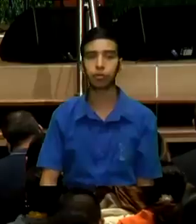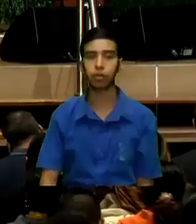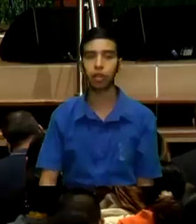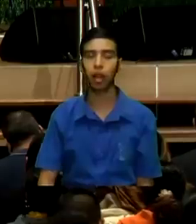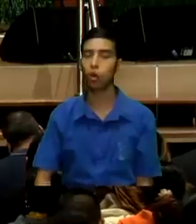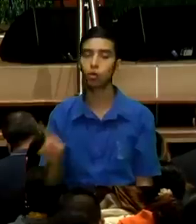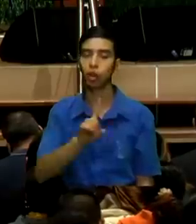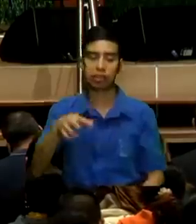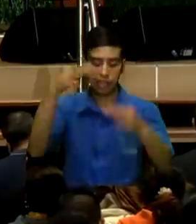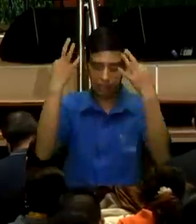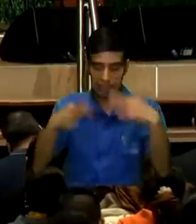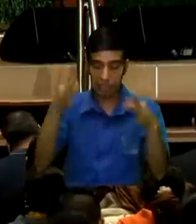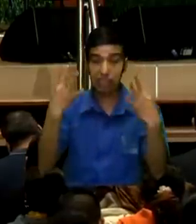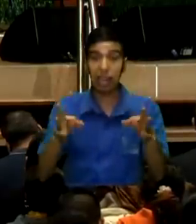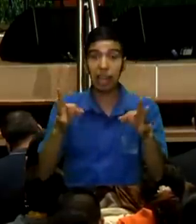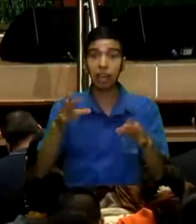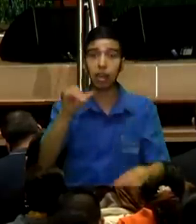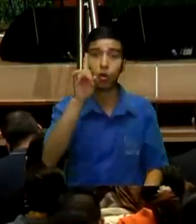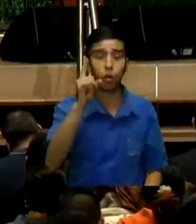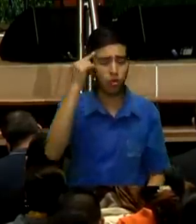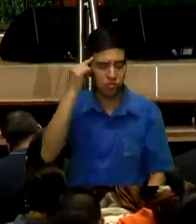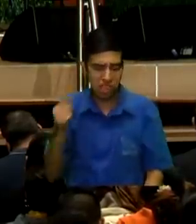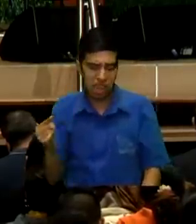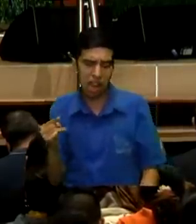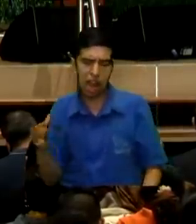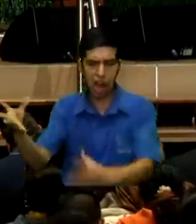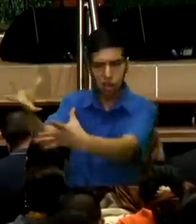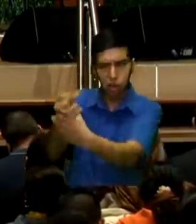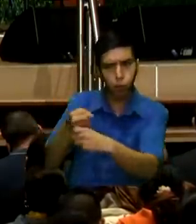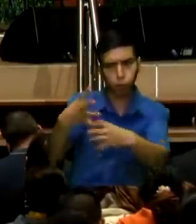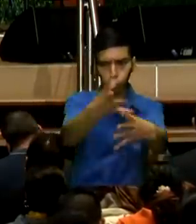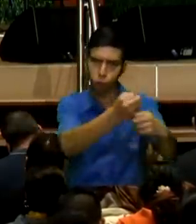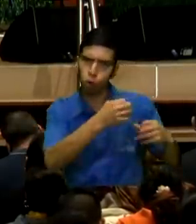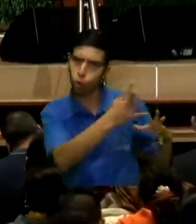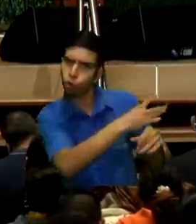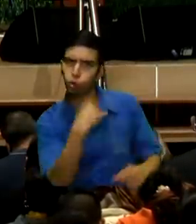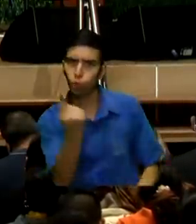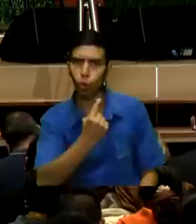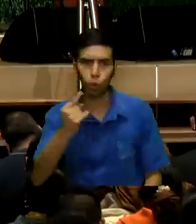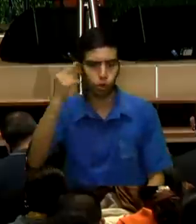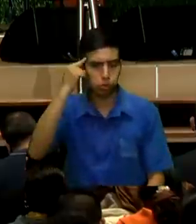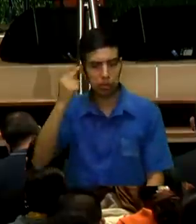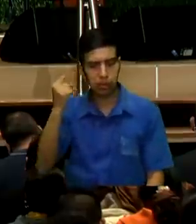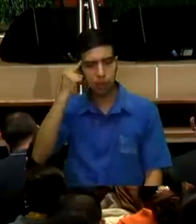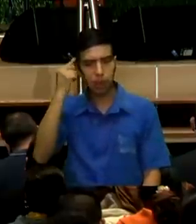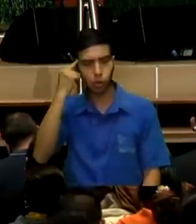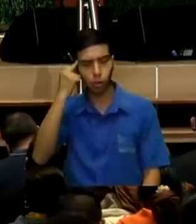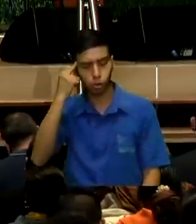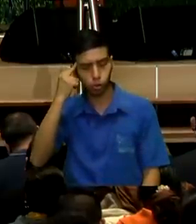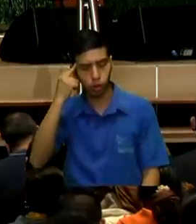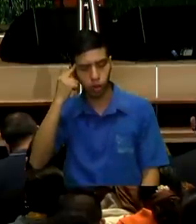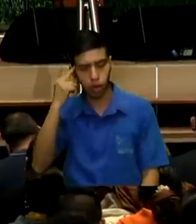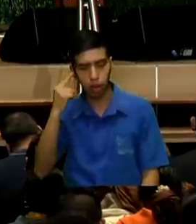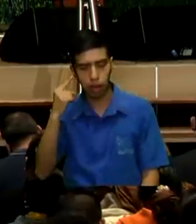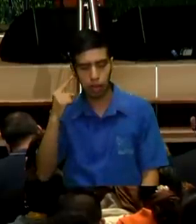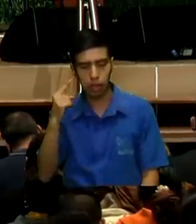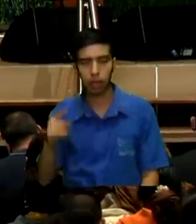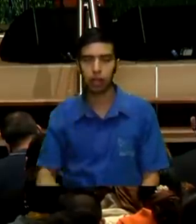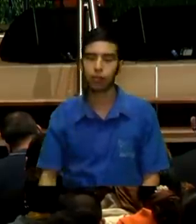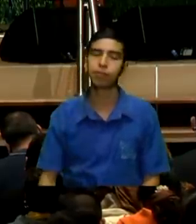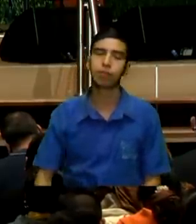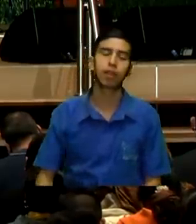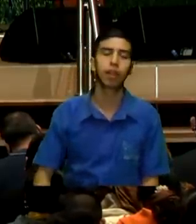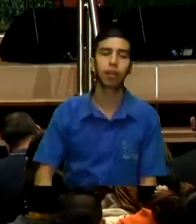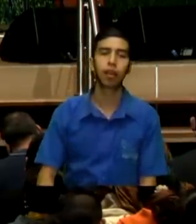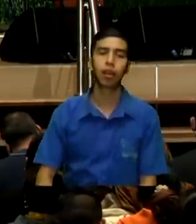los agarramos todos los pensamientos de Dios. Yo particularmente creo, lo afirmo, que vamos a